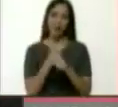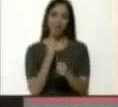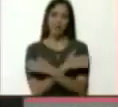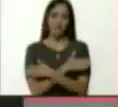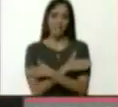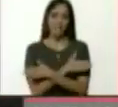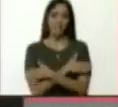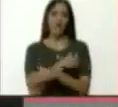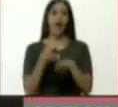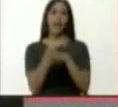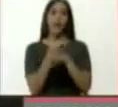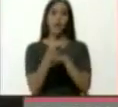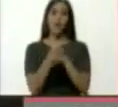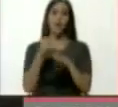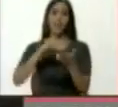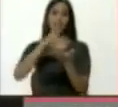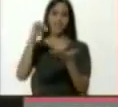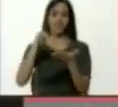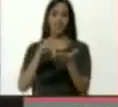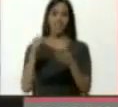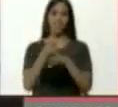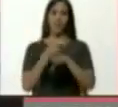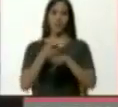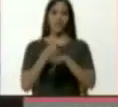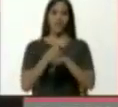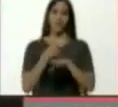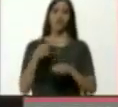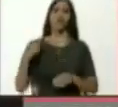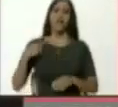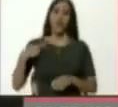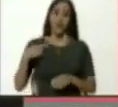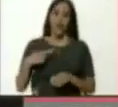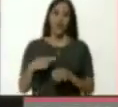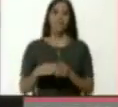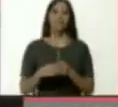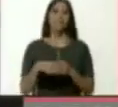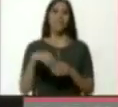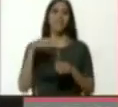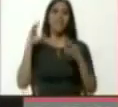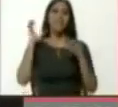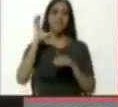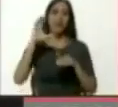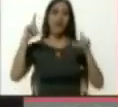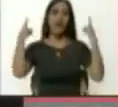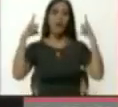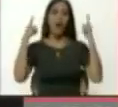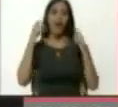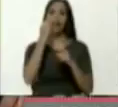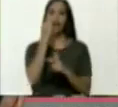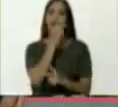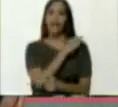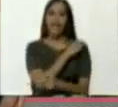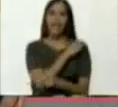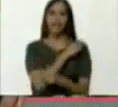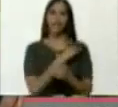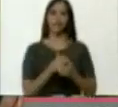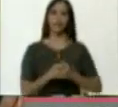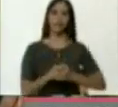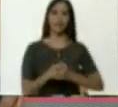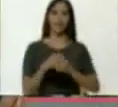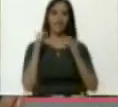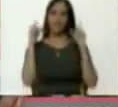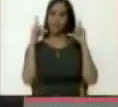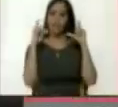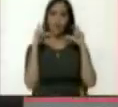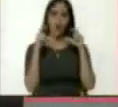al gobierno nacional y al gobierno regional García del Carneiro. Estado La Guaira, García Carneiro. Ahí está Suárez, salen todas las fotos,